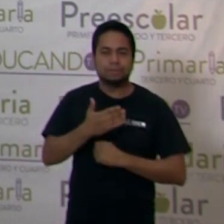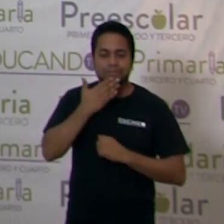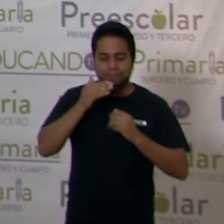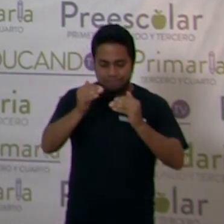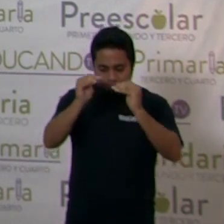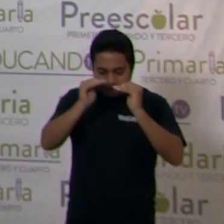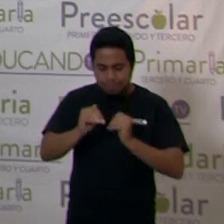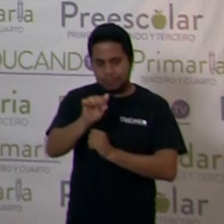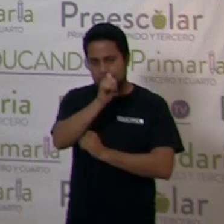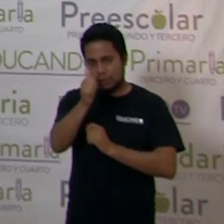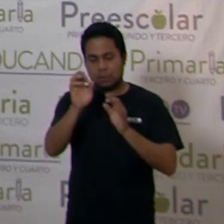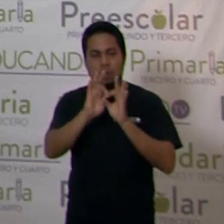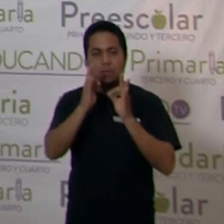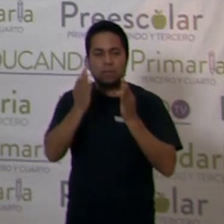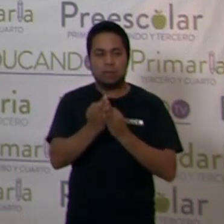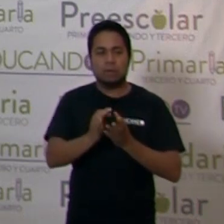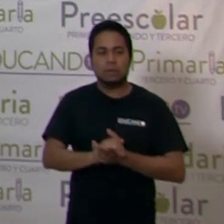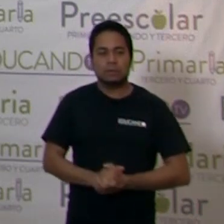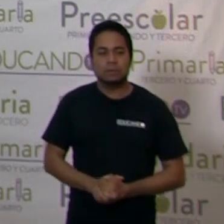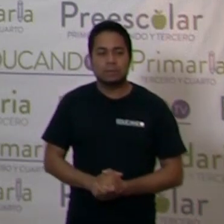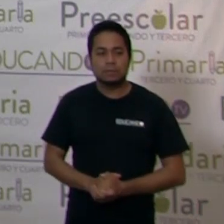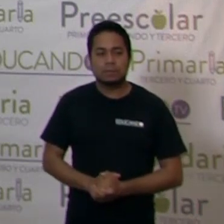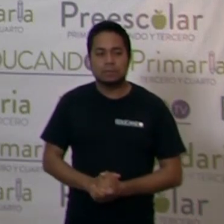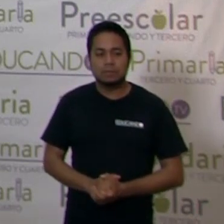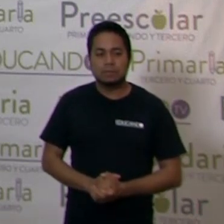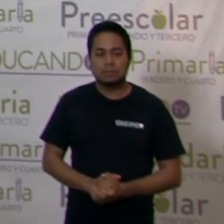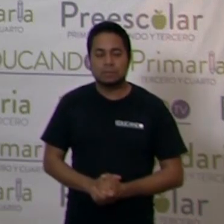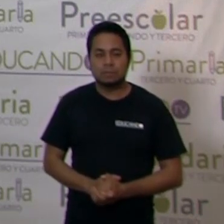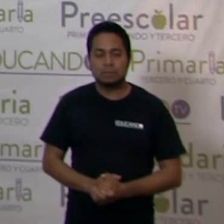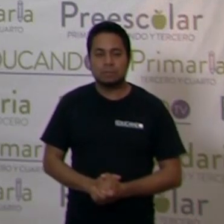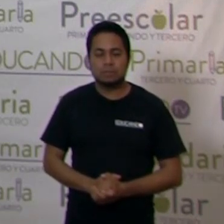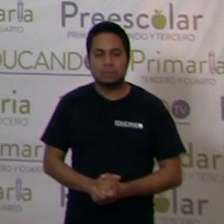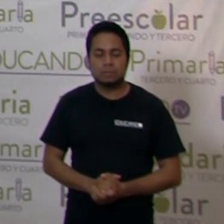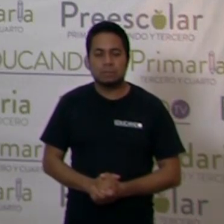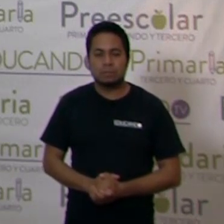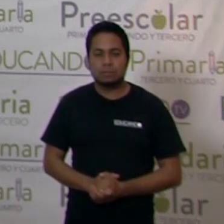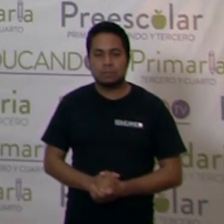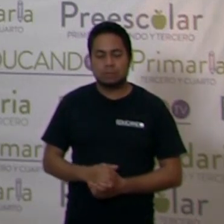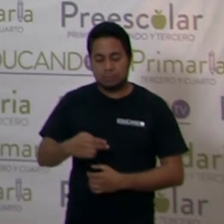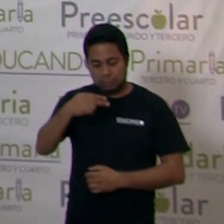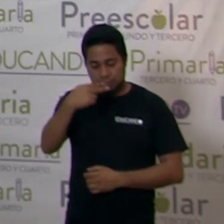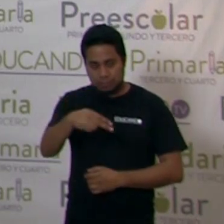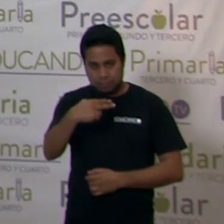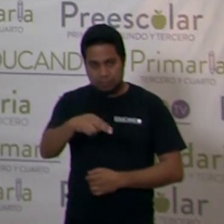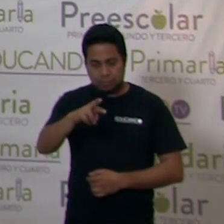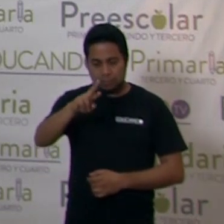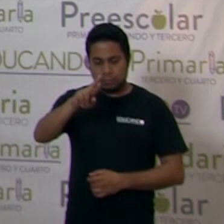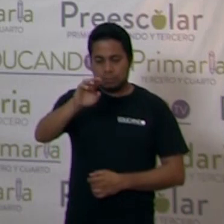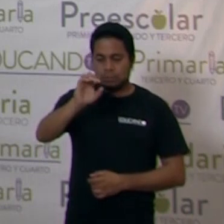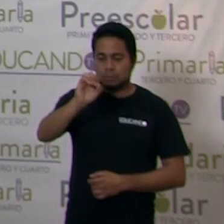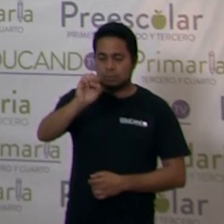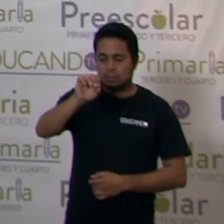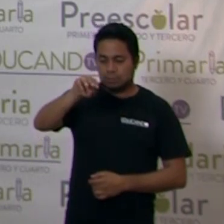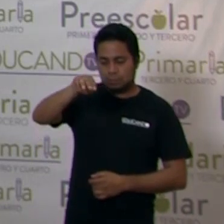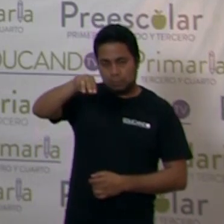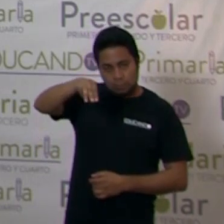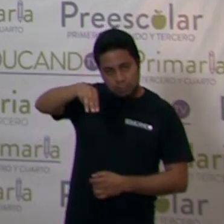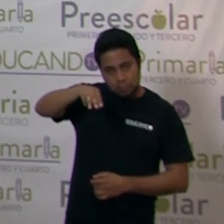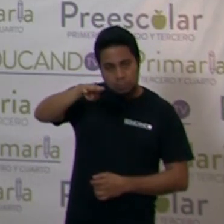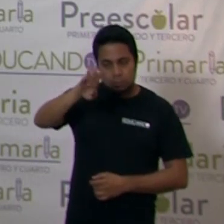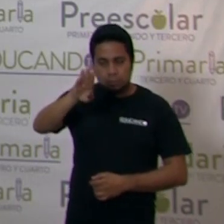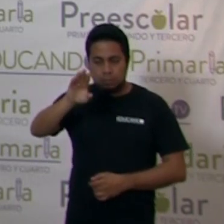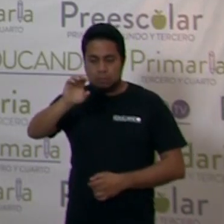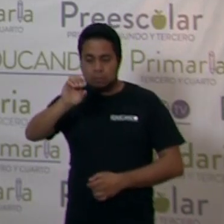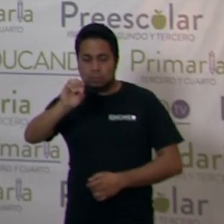otra figura esta figura se llama romboide fíjate Cómo es un